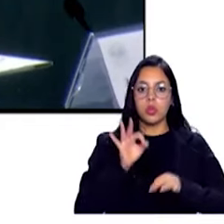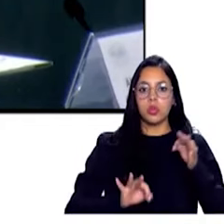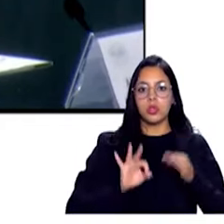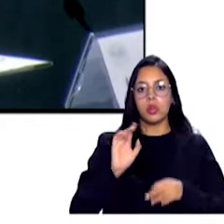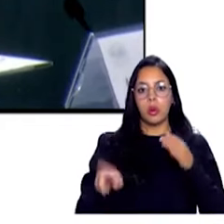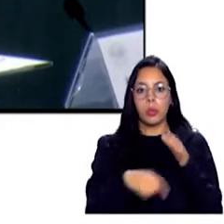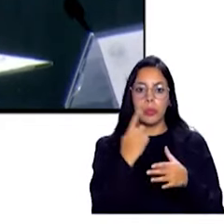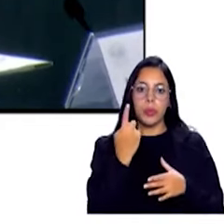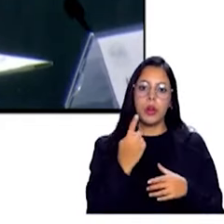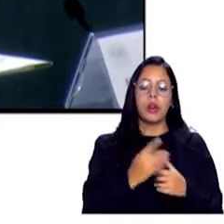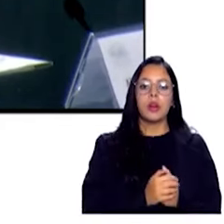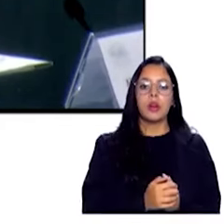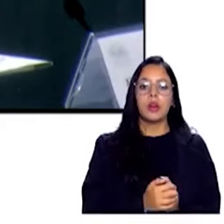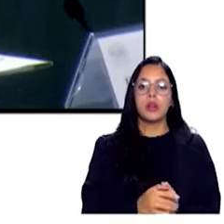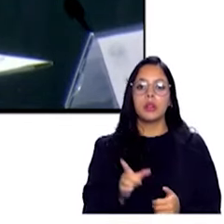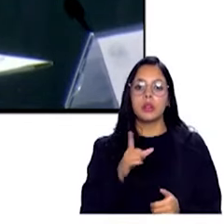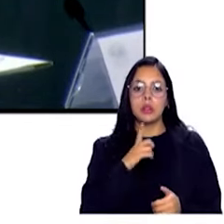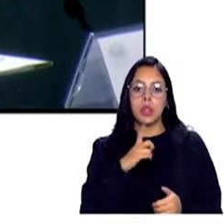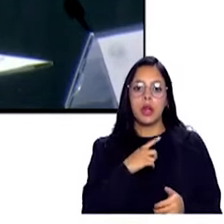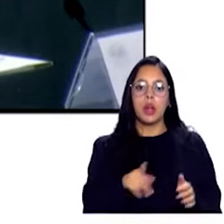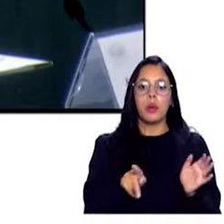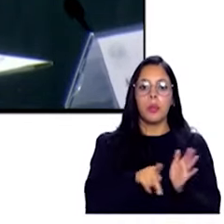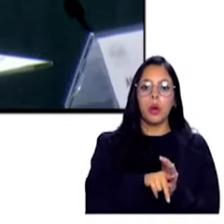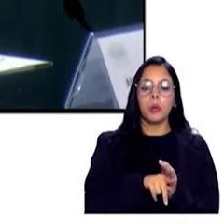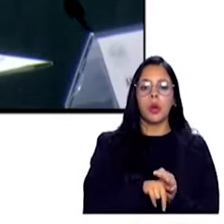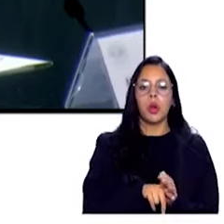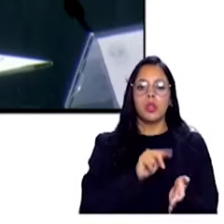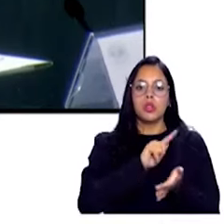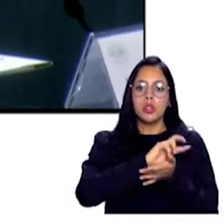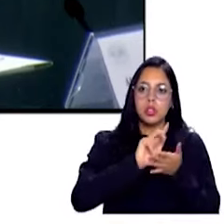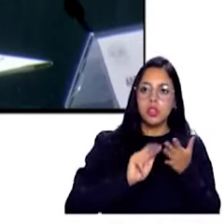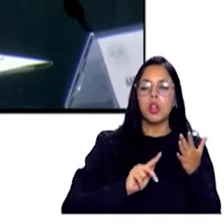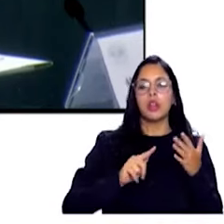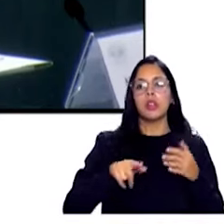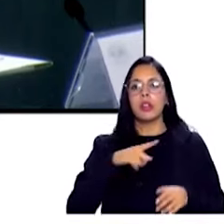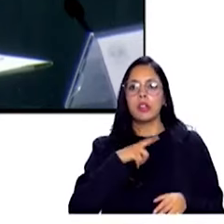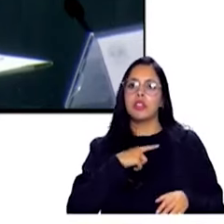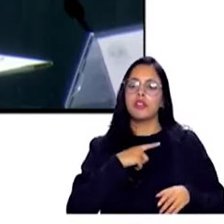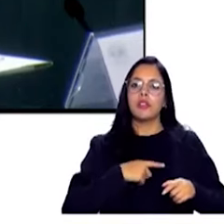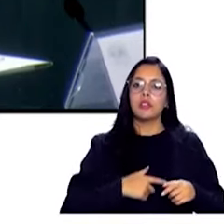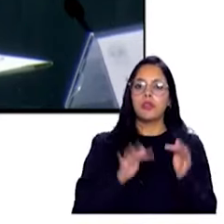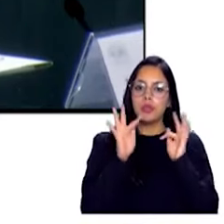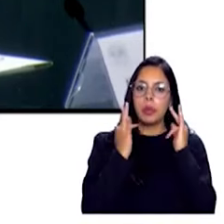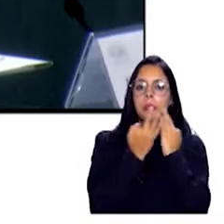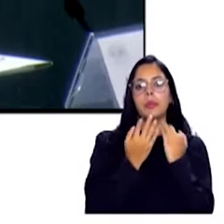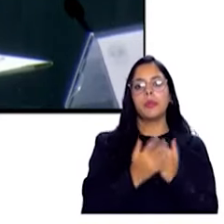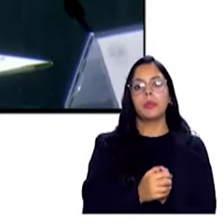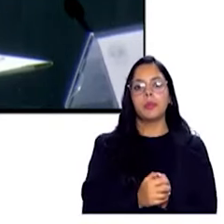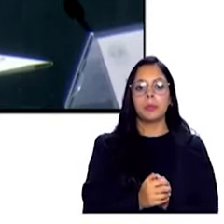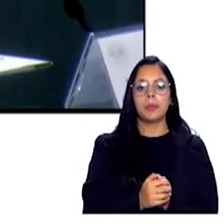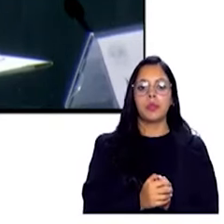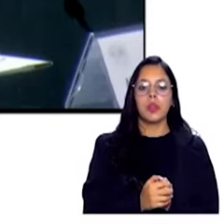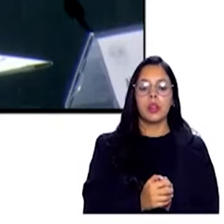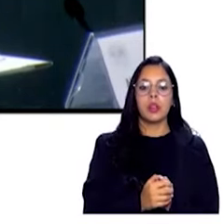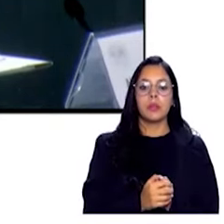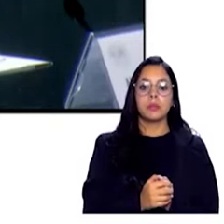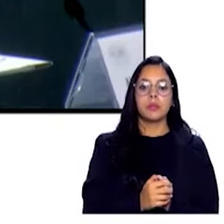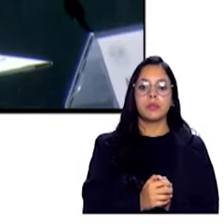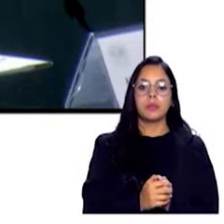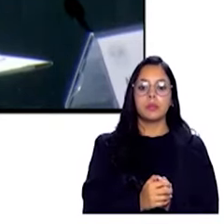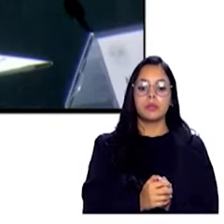violencia de género juzgados de Familia juzgados contencioso Y juzgados de